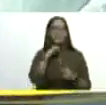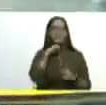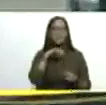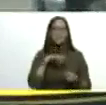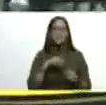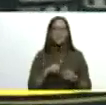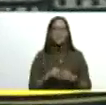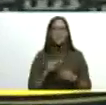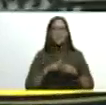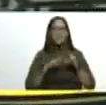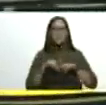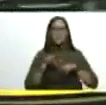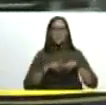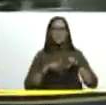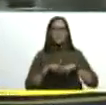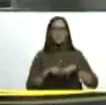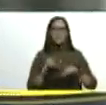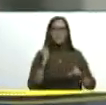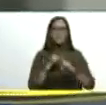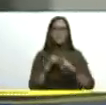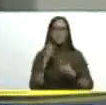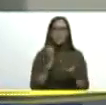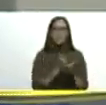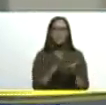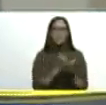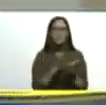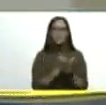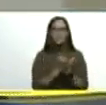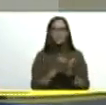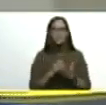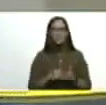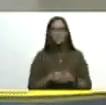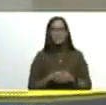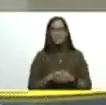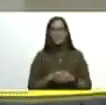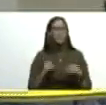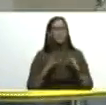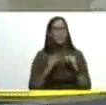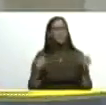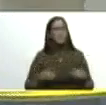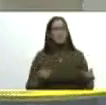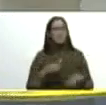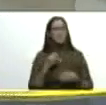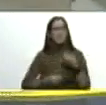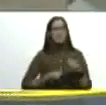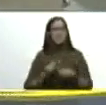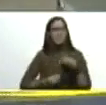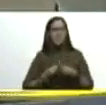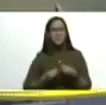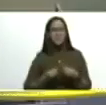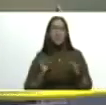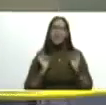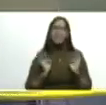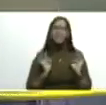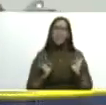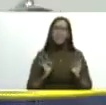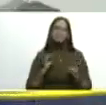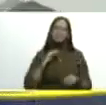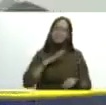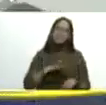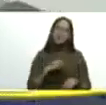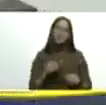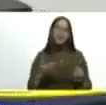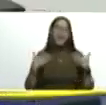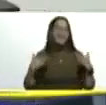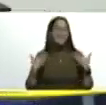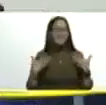que hemos construido desde acá, desde Catia, desde, bueno, todo ese esfuerzo que se ha hecho. Precisamente aquí también estamos